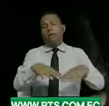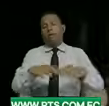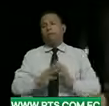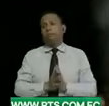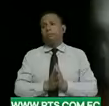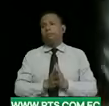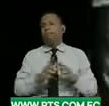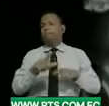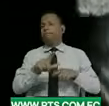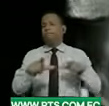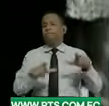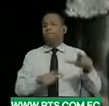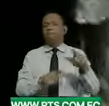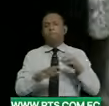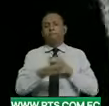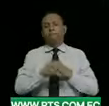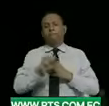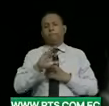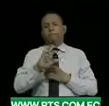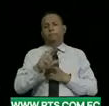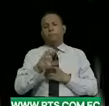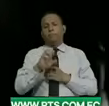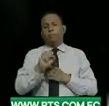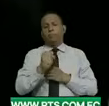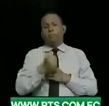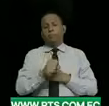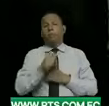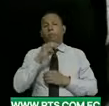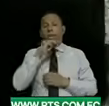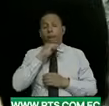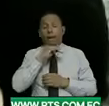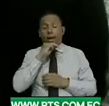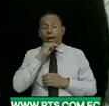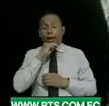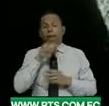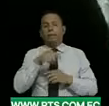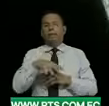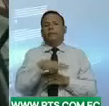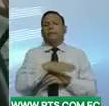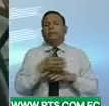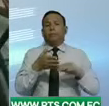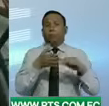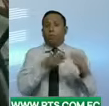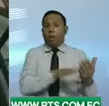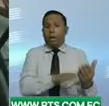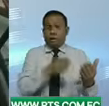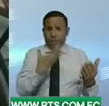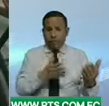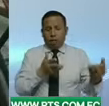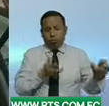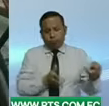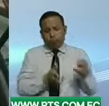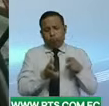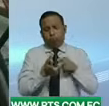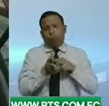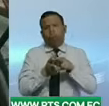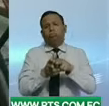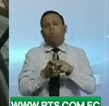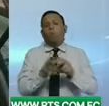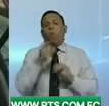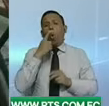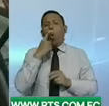de Los Esteros de Manta. Se acaba de realizar en este momento ya el levantamiento del cadáver de un hombre de 34 años de edad que ha